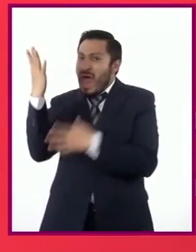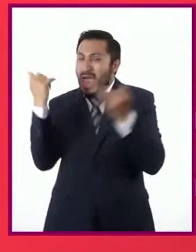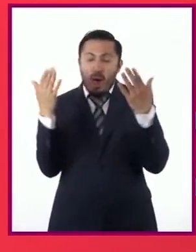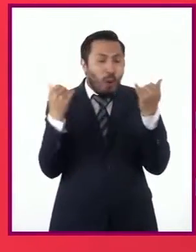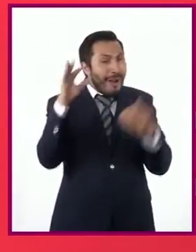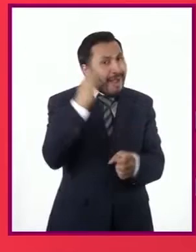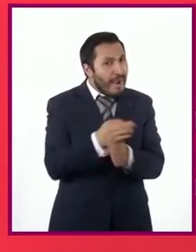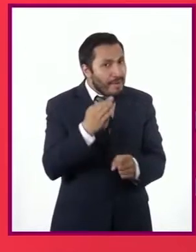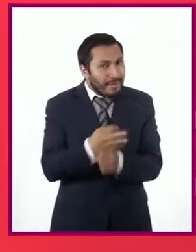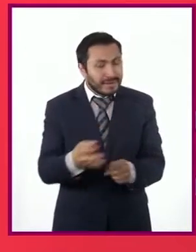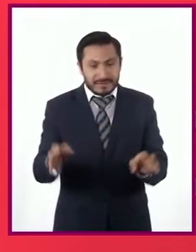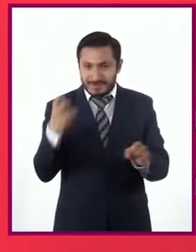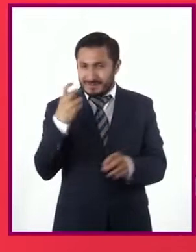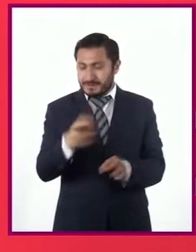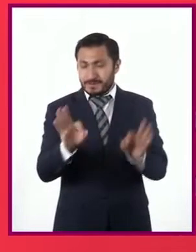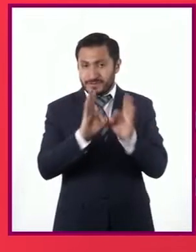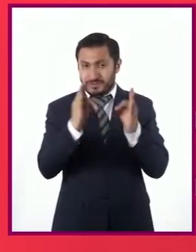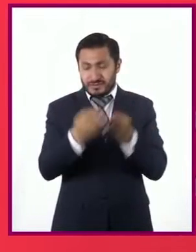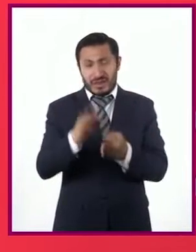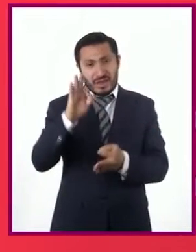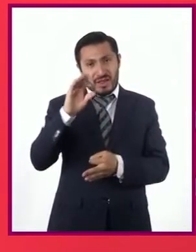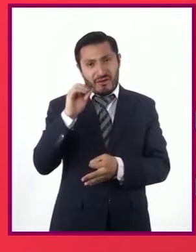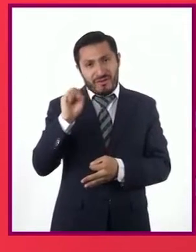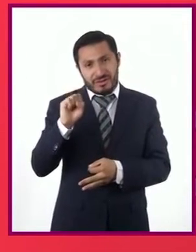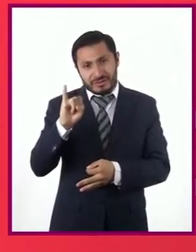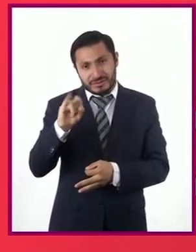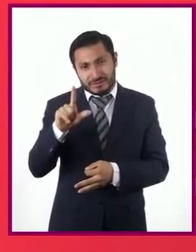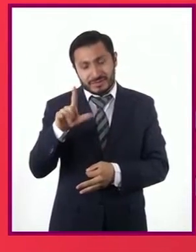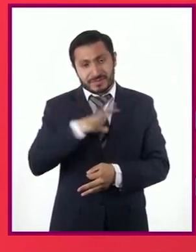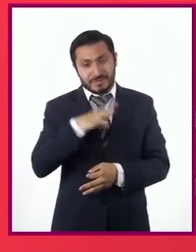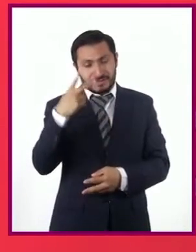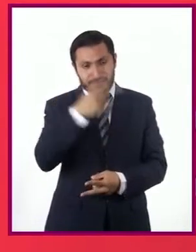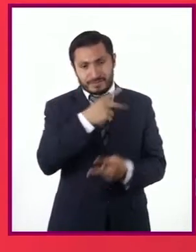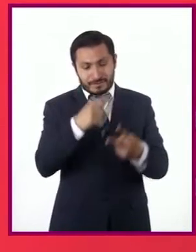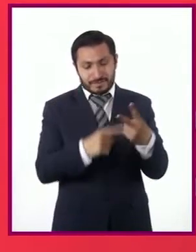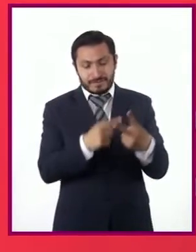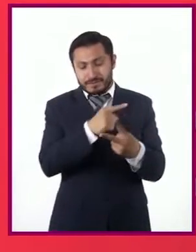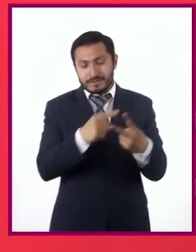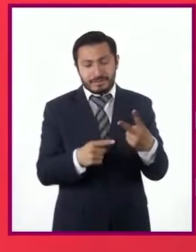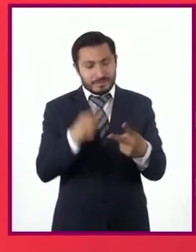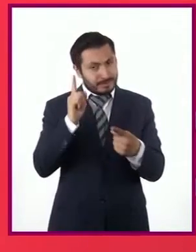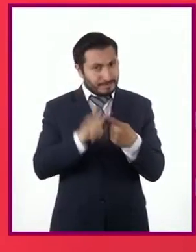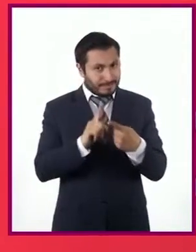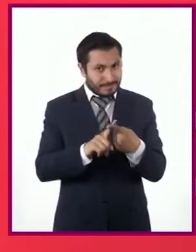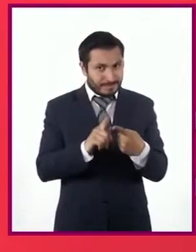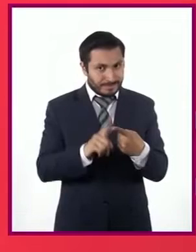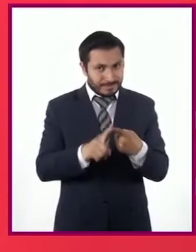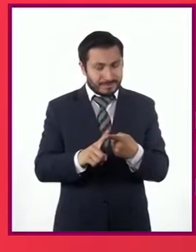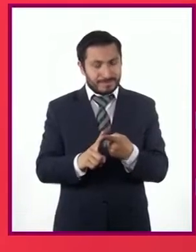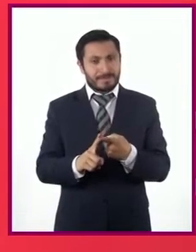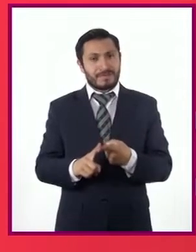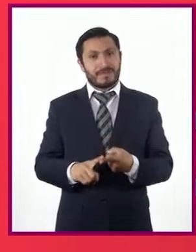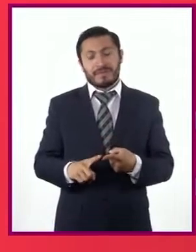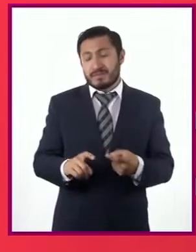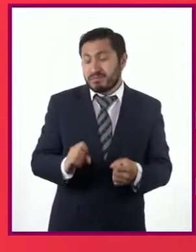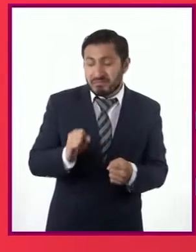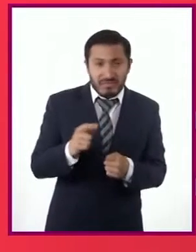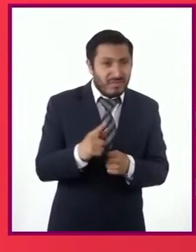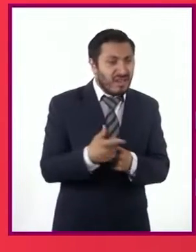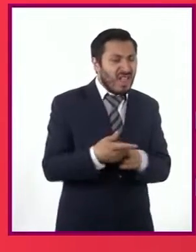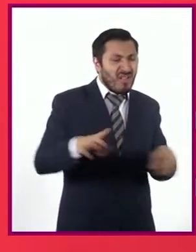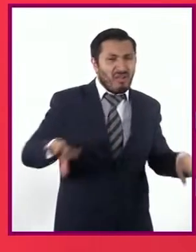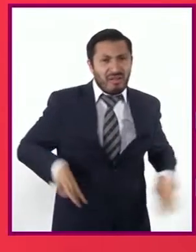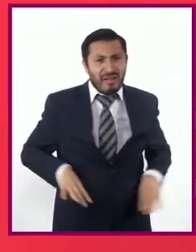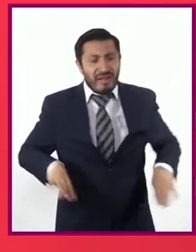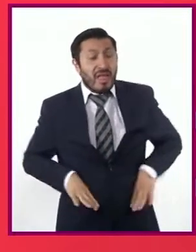Para que puedan ser considerados fósiles, necesitan cumplir dos requisitos. El primero es que nos den alguna pista acerca